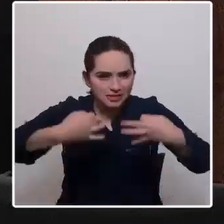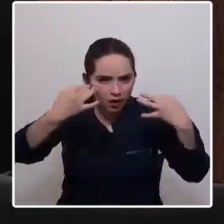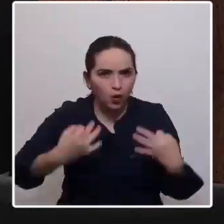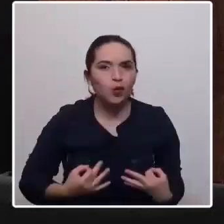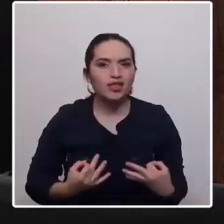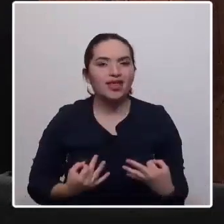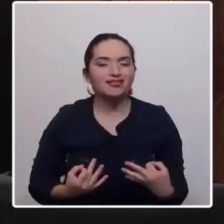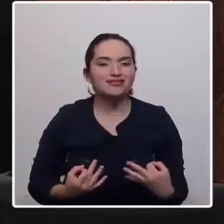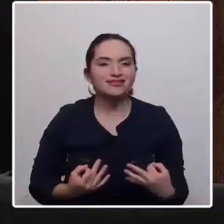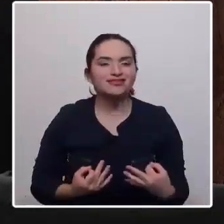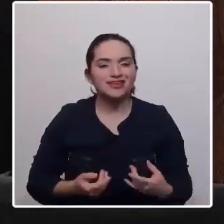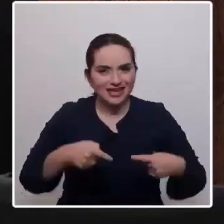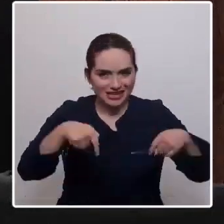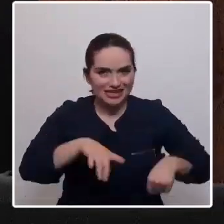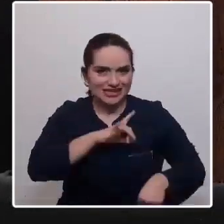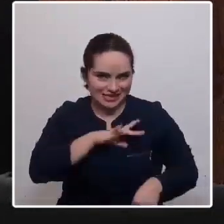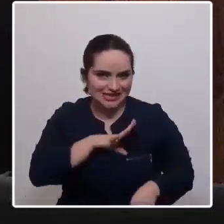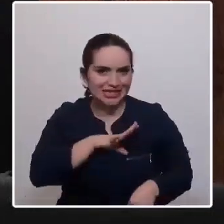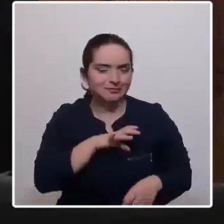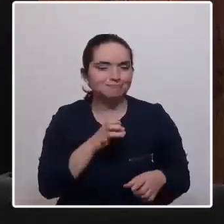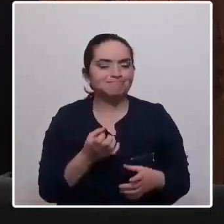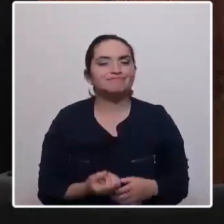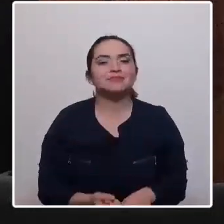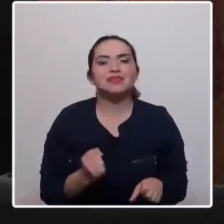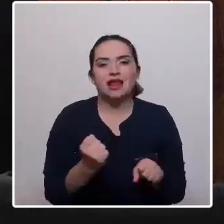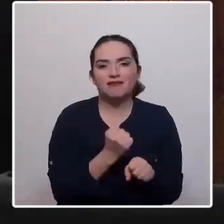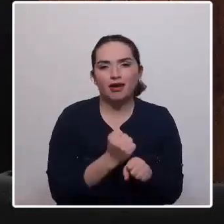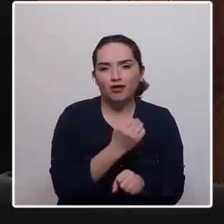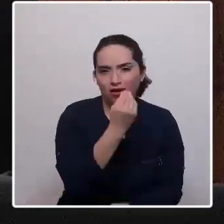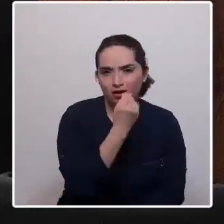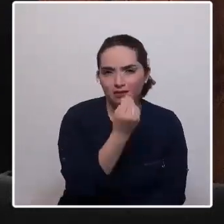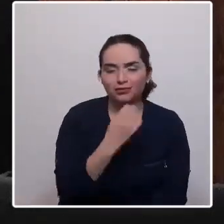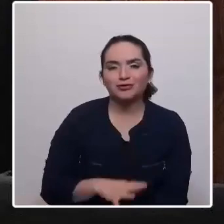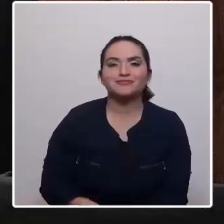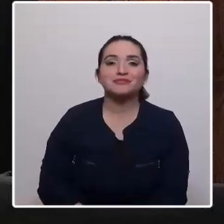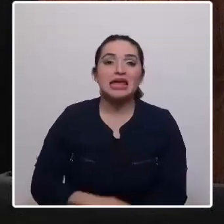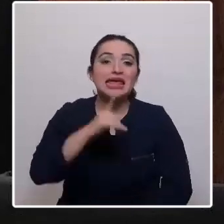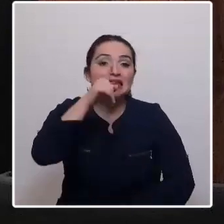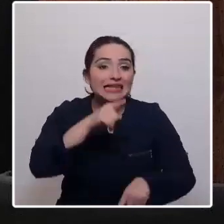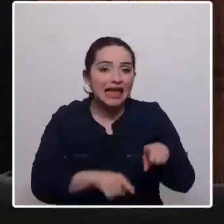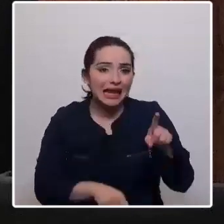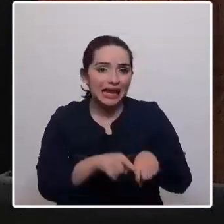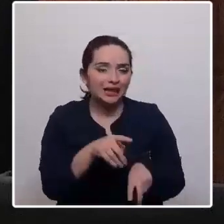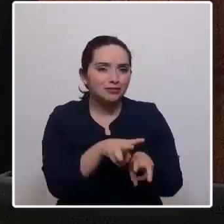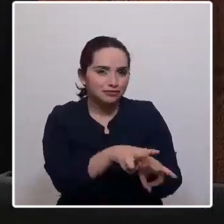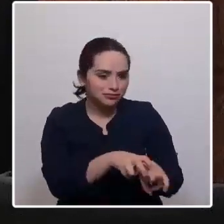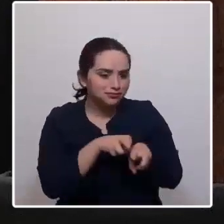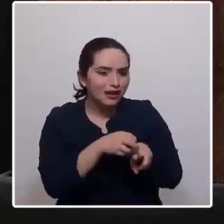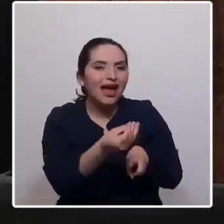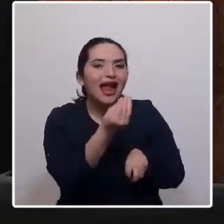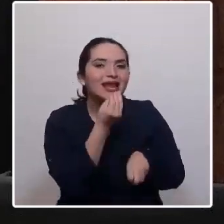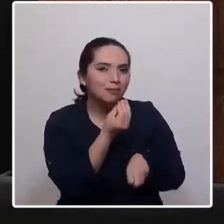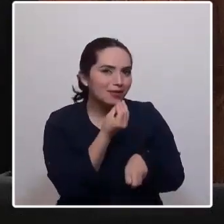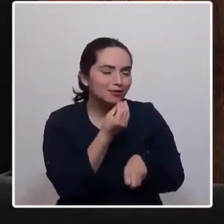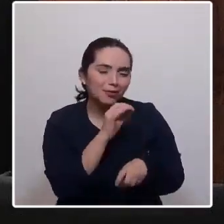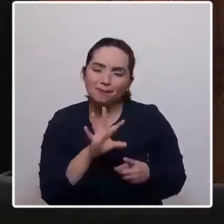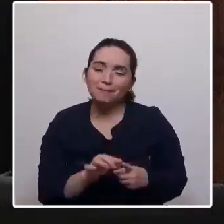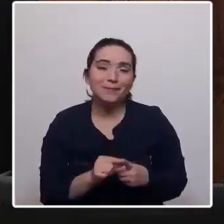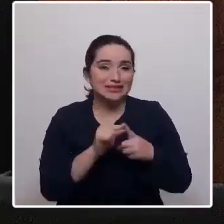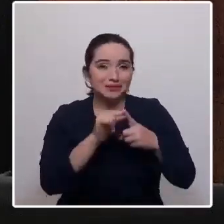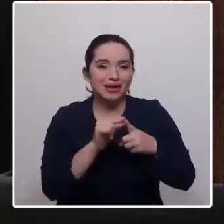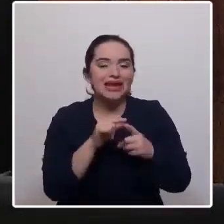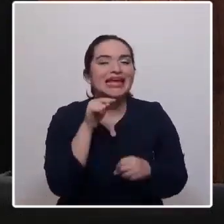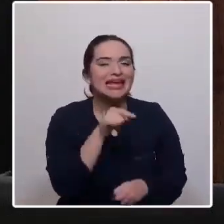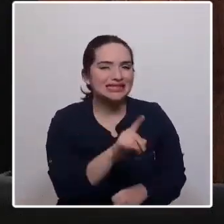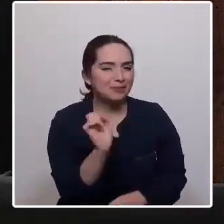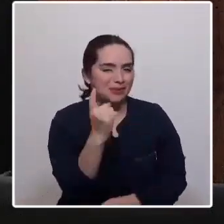soberanía alimentaria. Recuperar la capacidad de nuestra tierra para abastecernos de los alimentos primarios es el